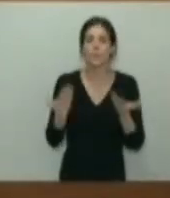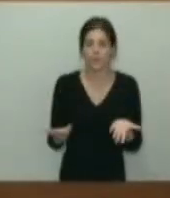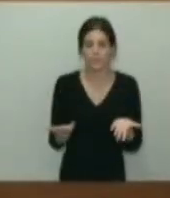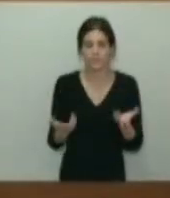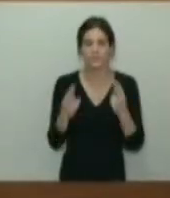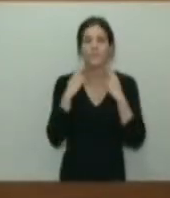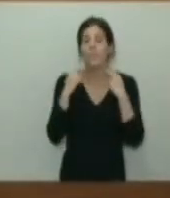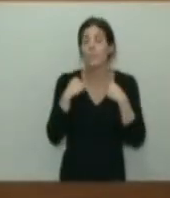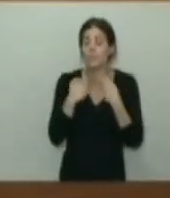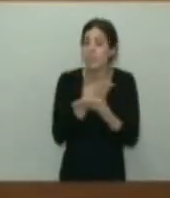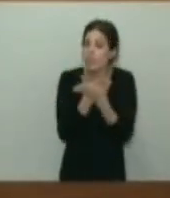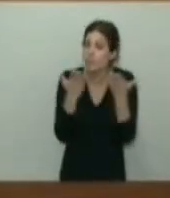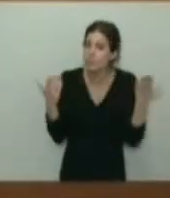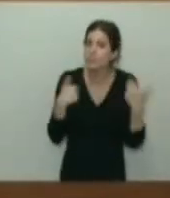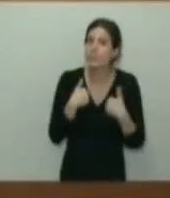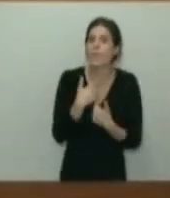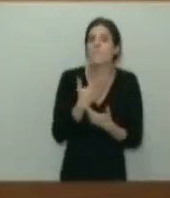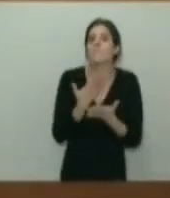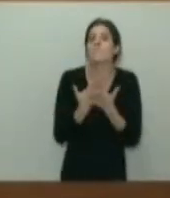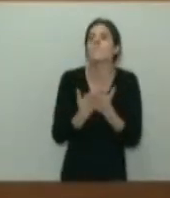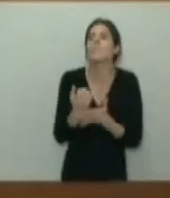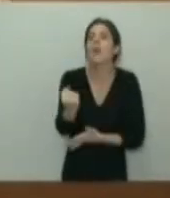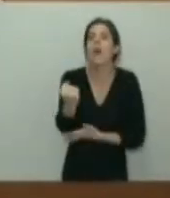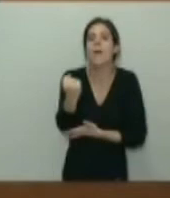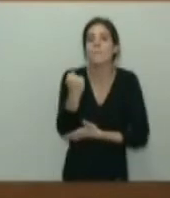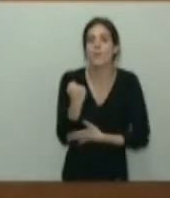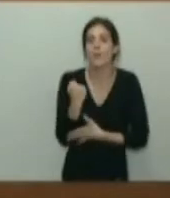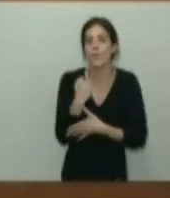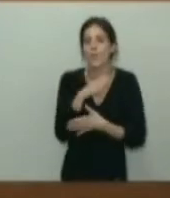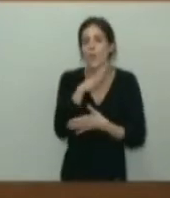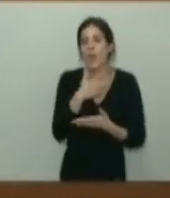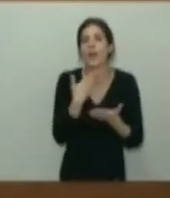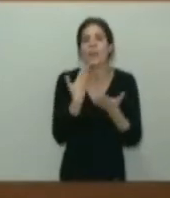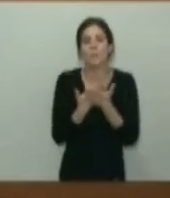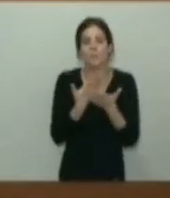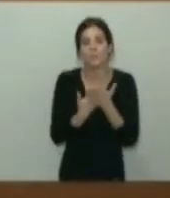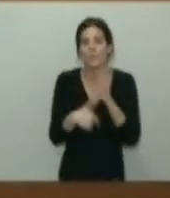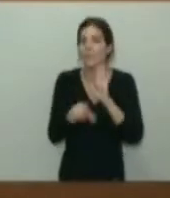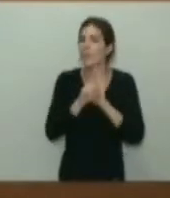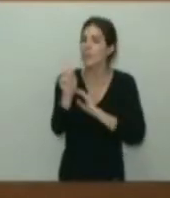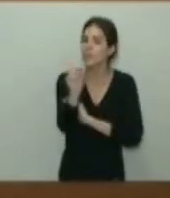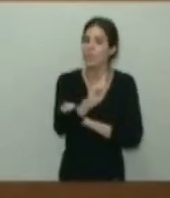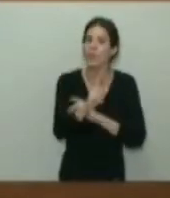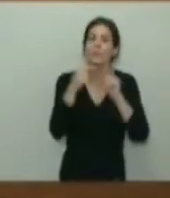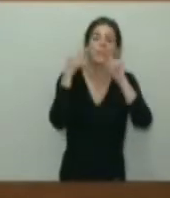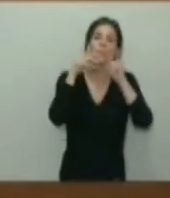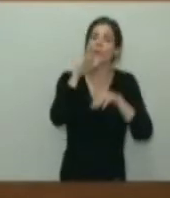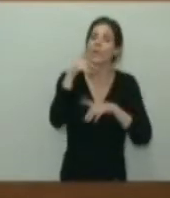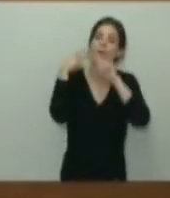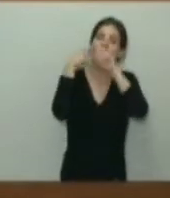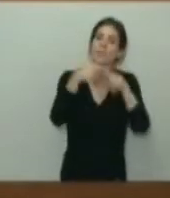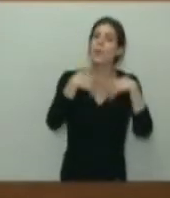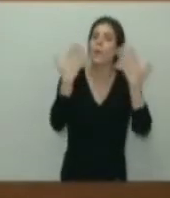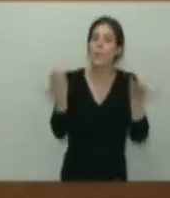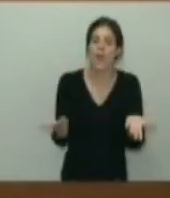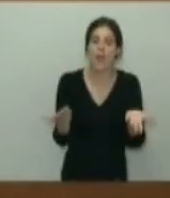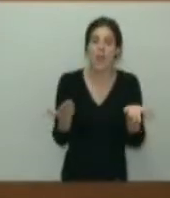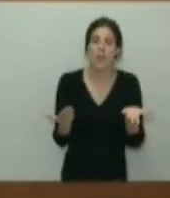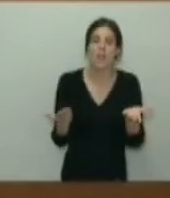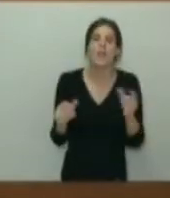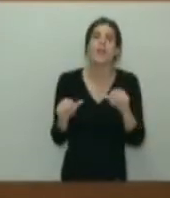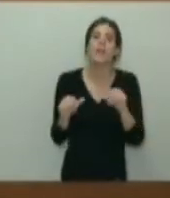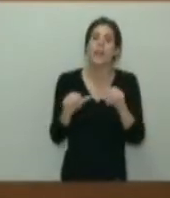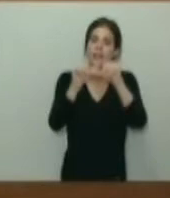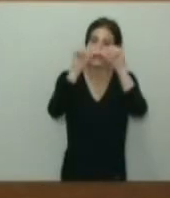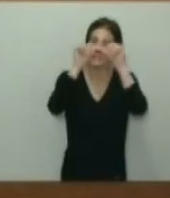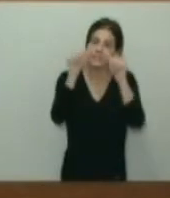señorías, pedimos su apoyo para esta proposición de ley que no busca otra cosa que proponer medidas que ayuden a paliar las